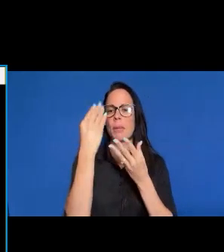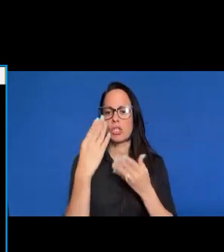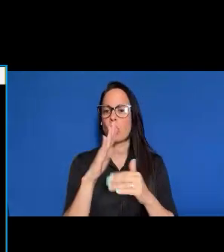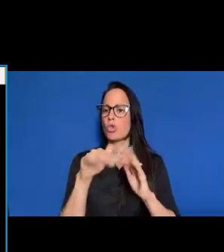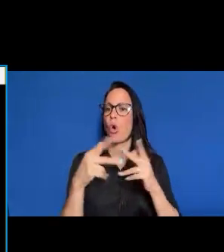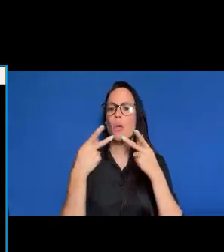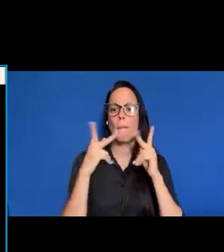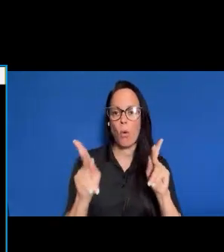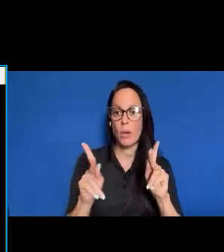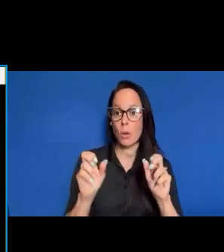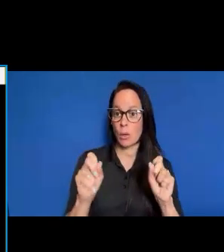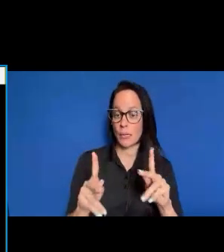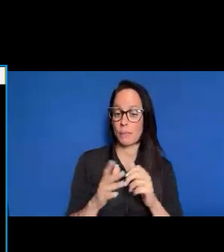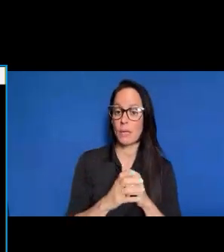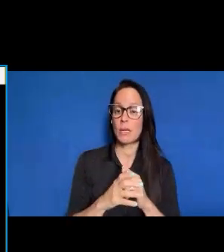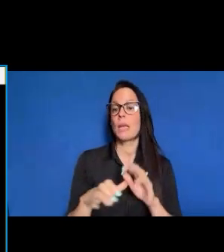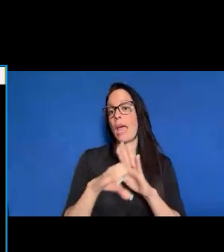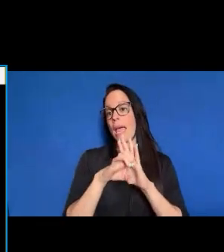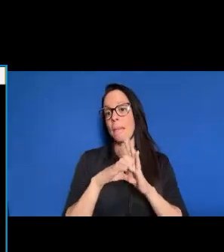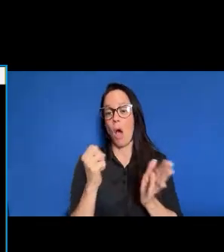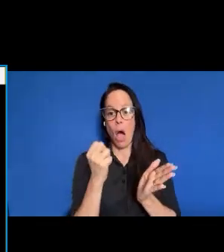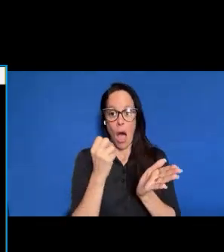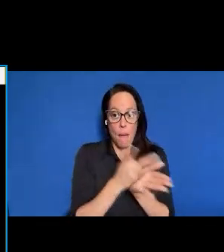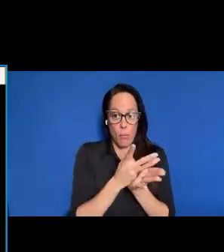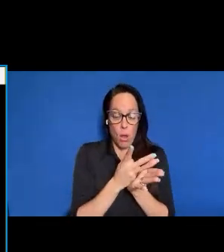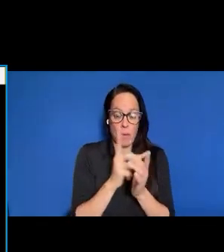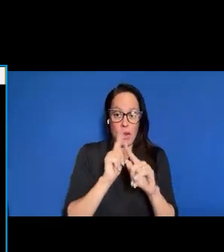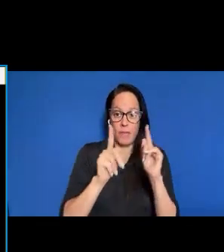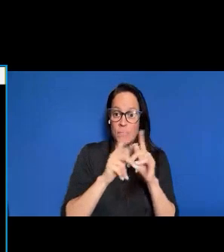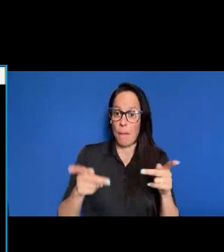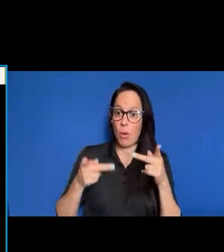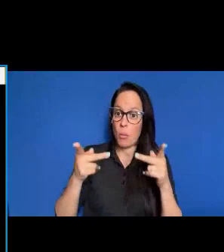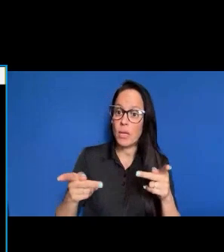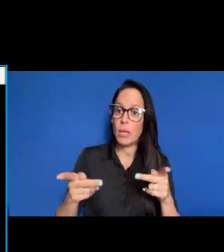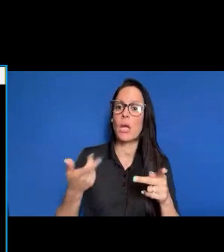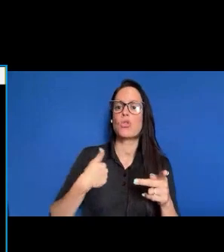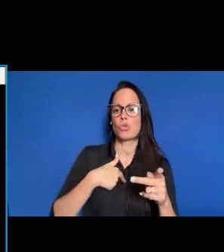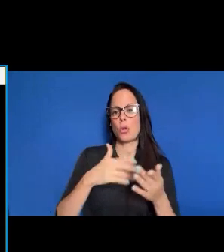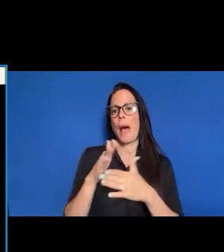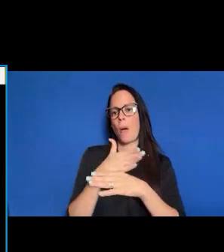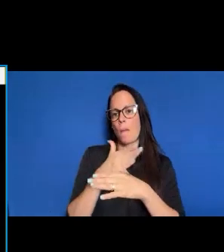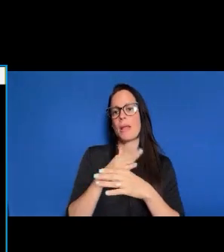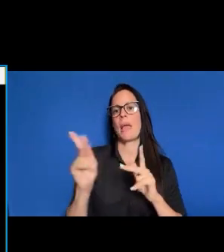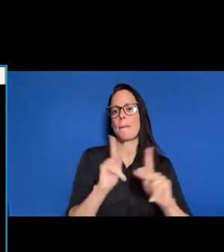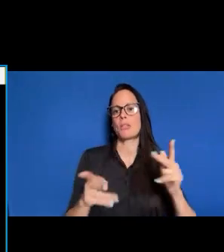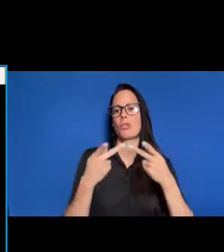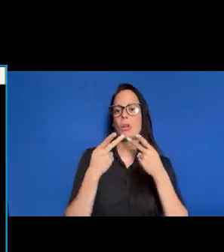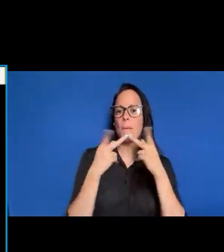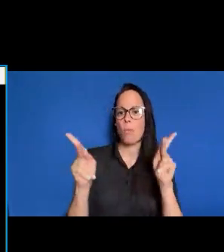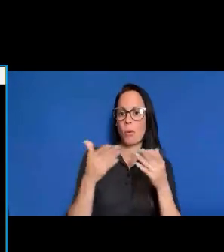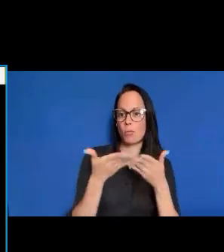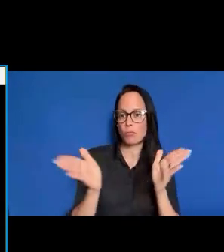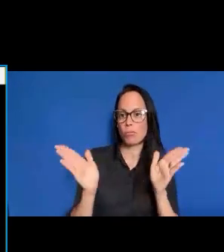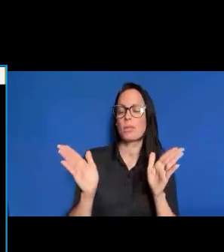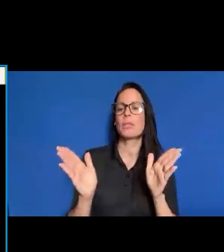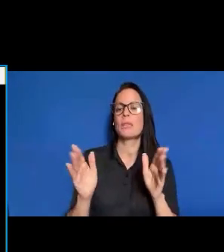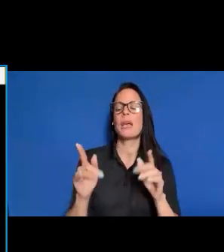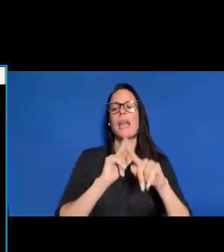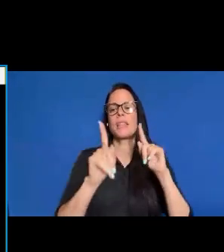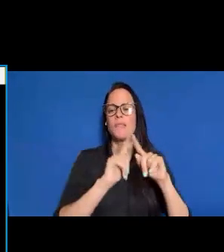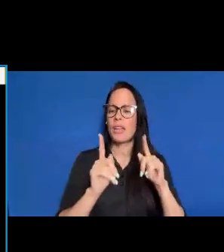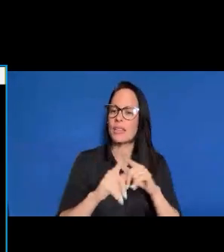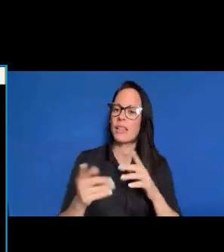forma, una vez se aprueben las propuestas por parte del secretario, se va a compartir al público en general el tipo de uso, las organizaciones